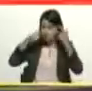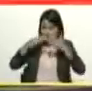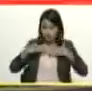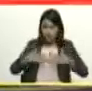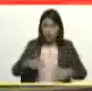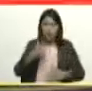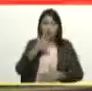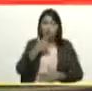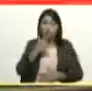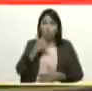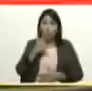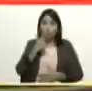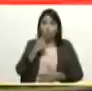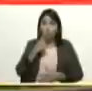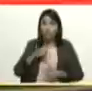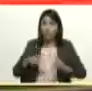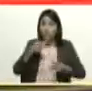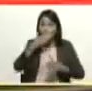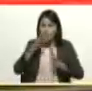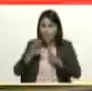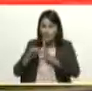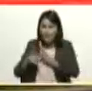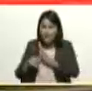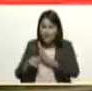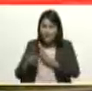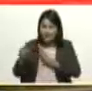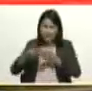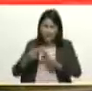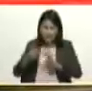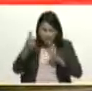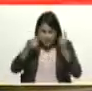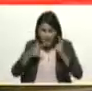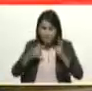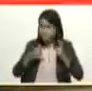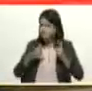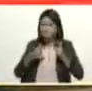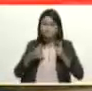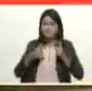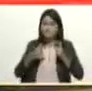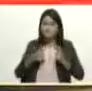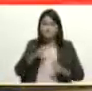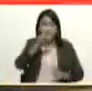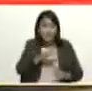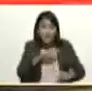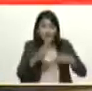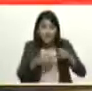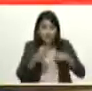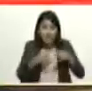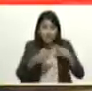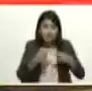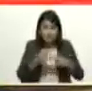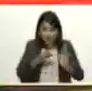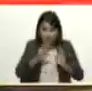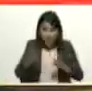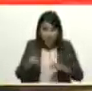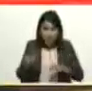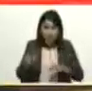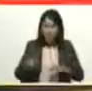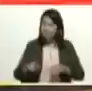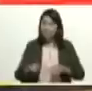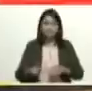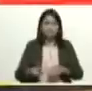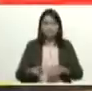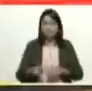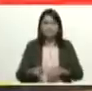camisa roja anda en hechos de corrupción o en desviaciones. No es revolucionario quien ampare ese tipo de